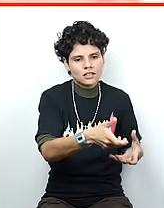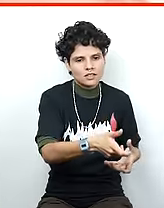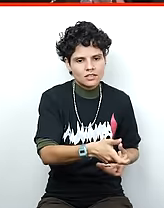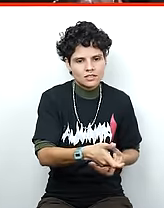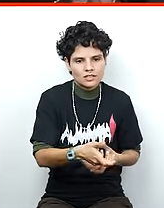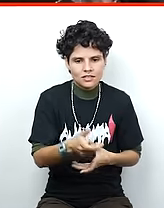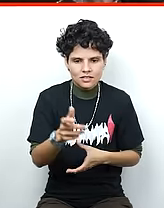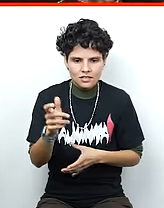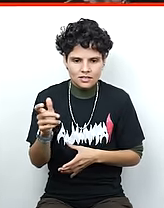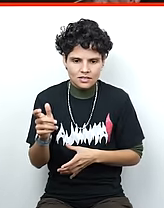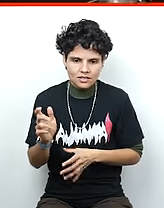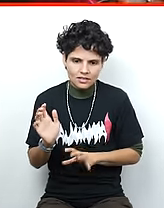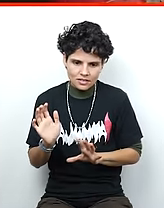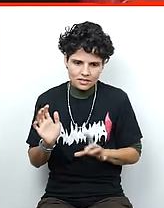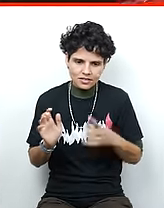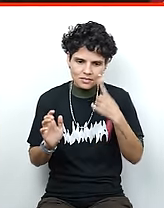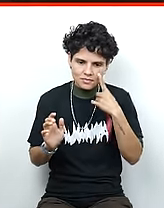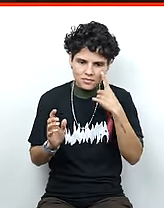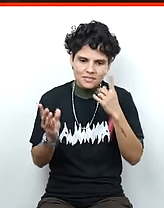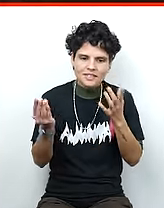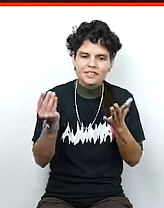Tío. ¡Ursu!